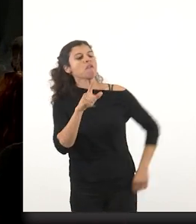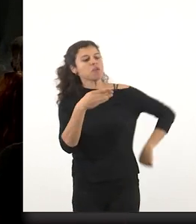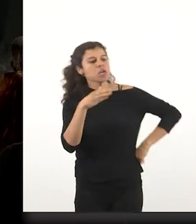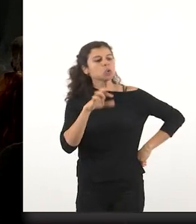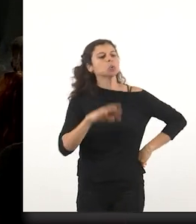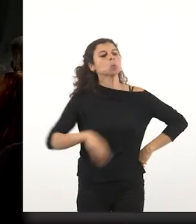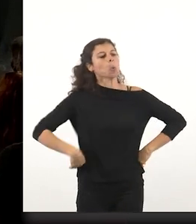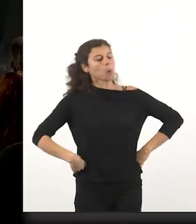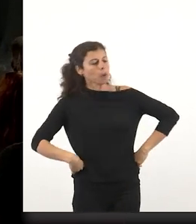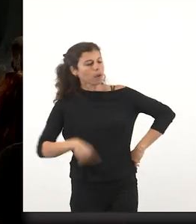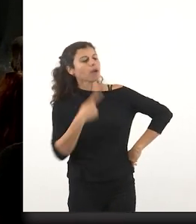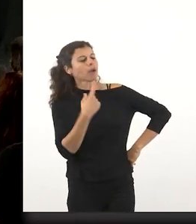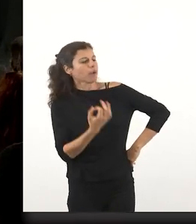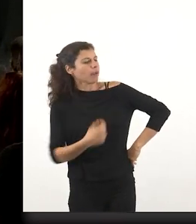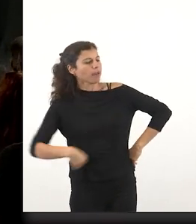¿qué?